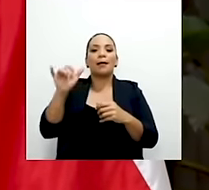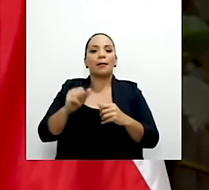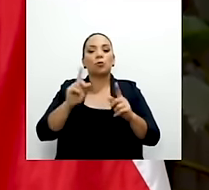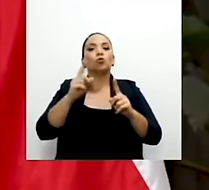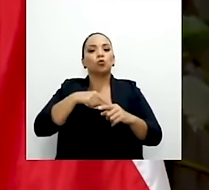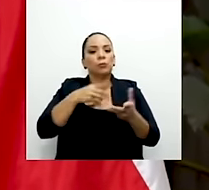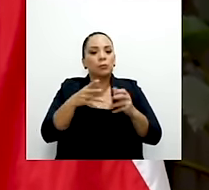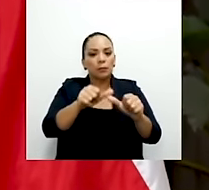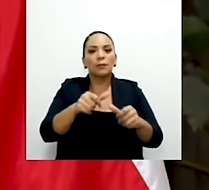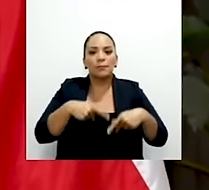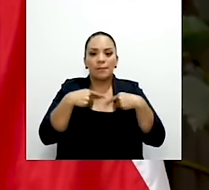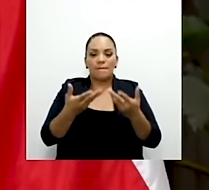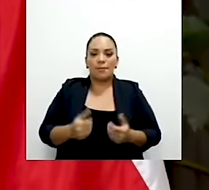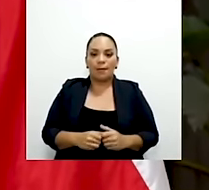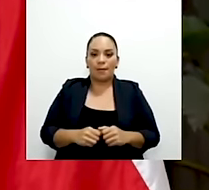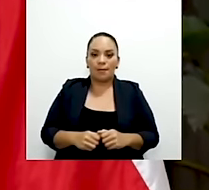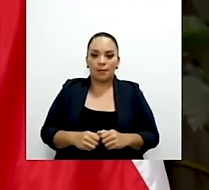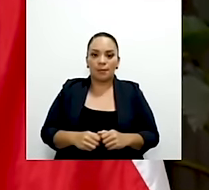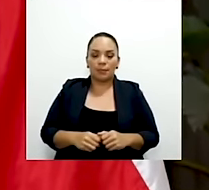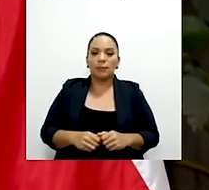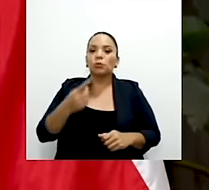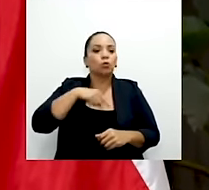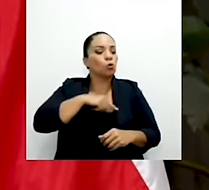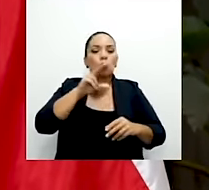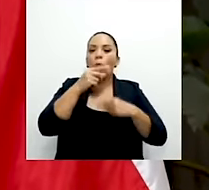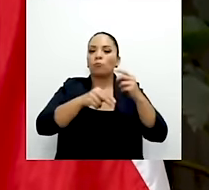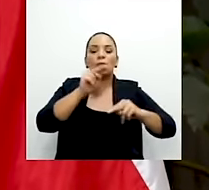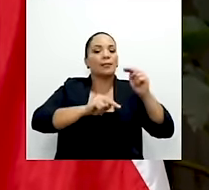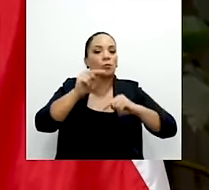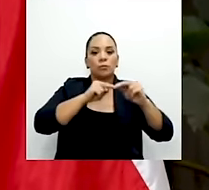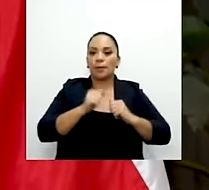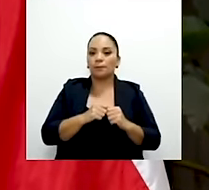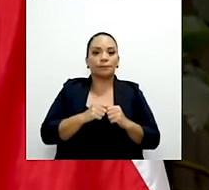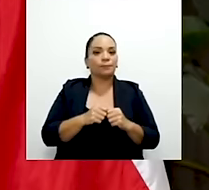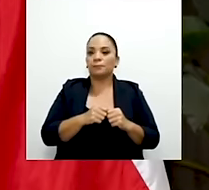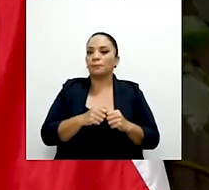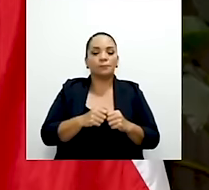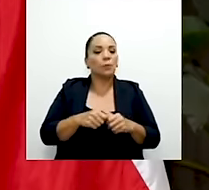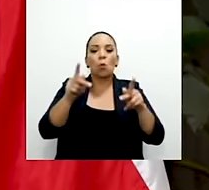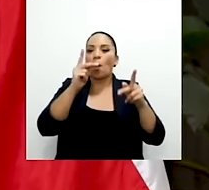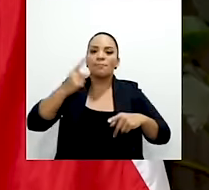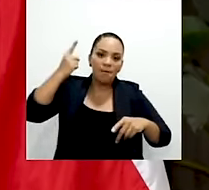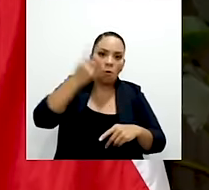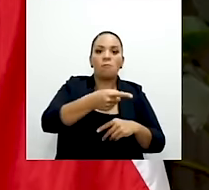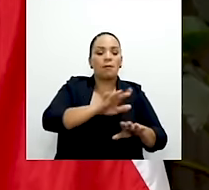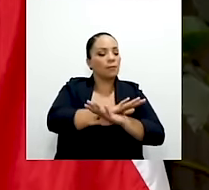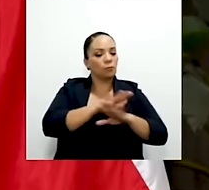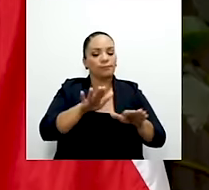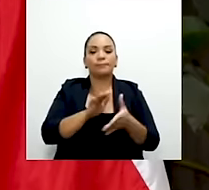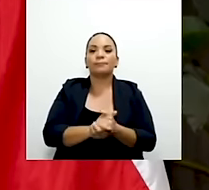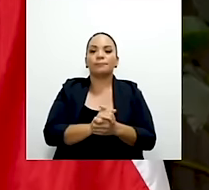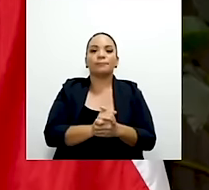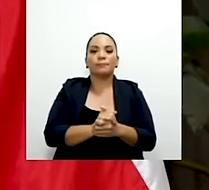la vida y no vamos a iciar con un revólver en la cabeza y sobre